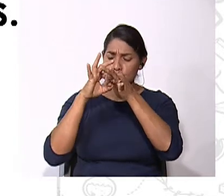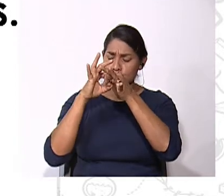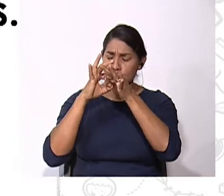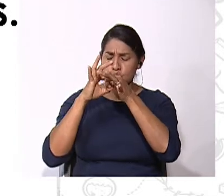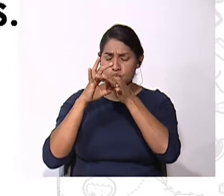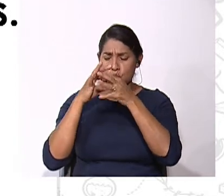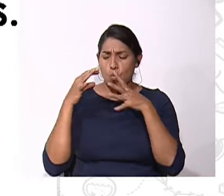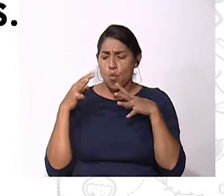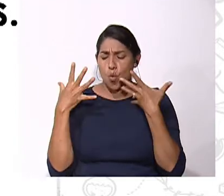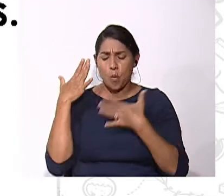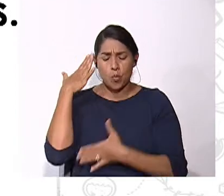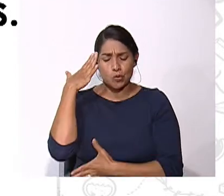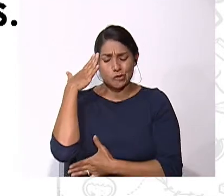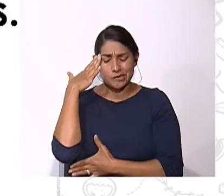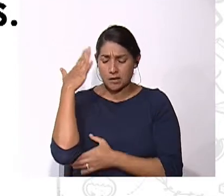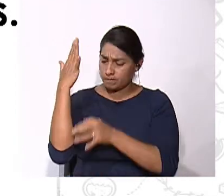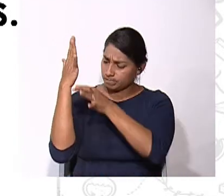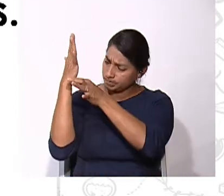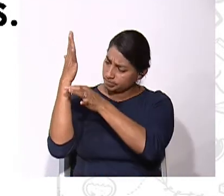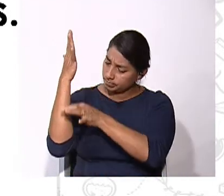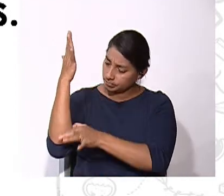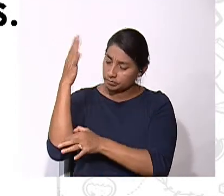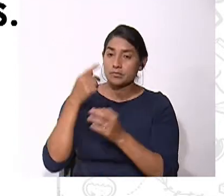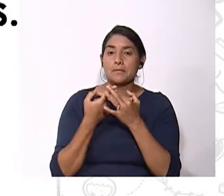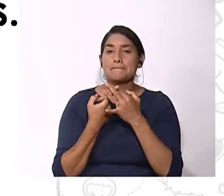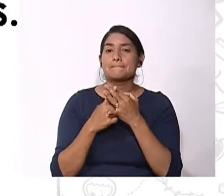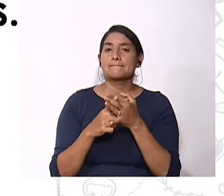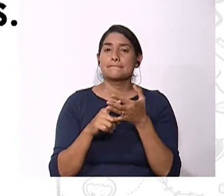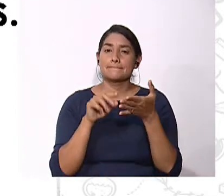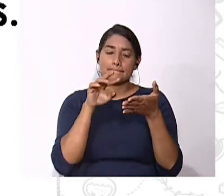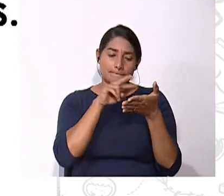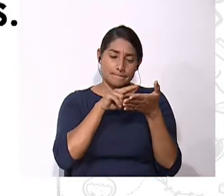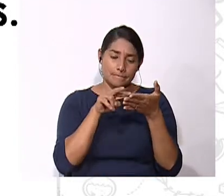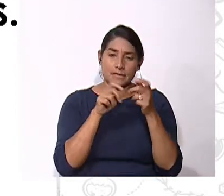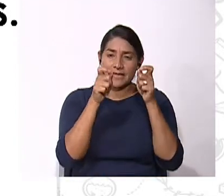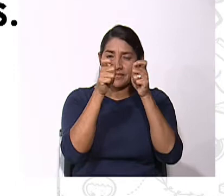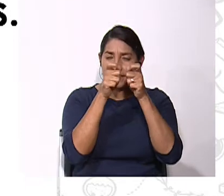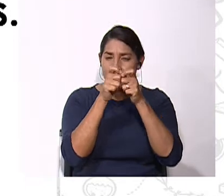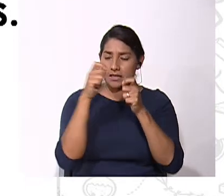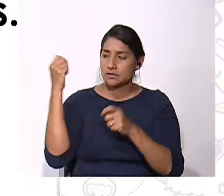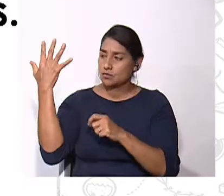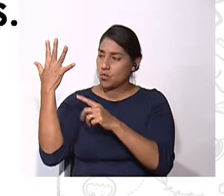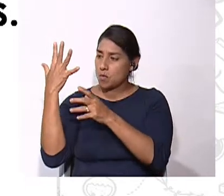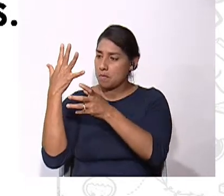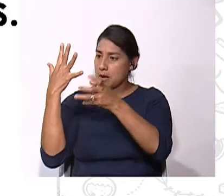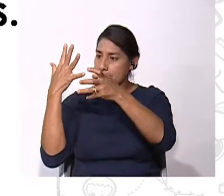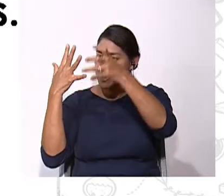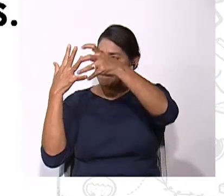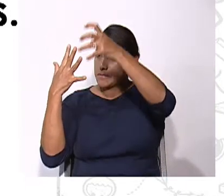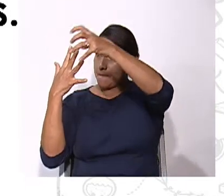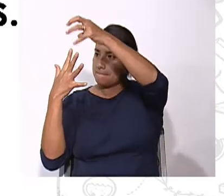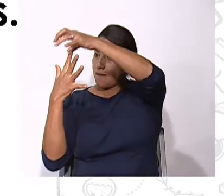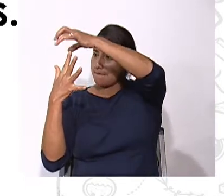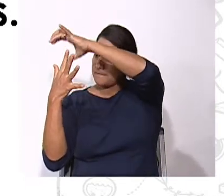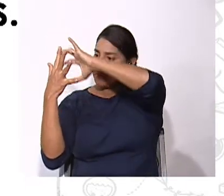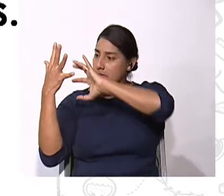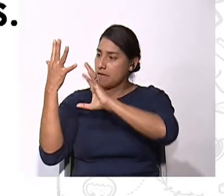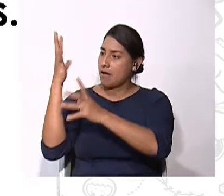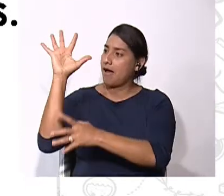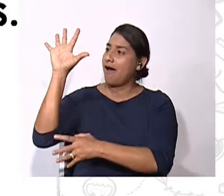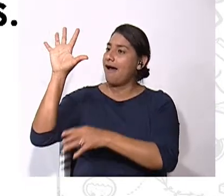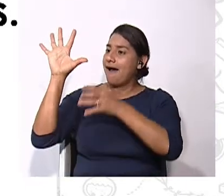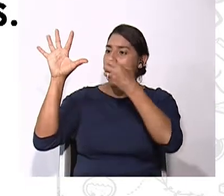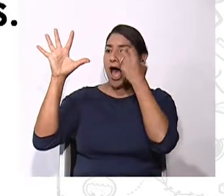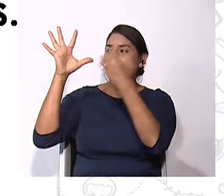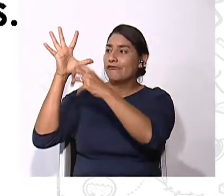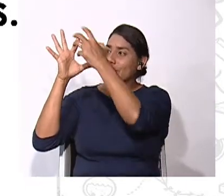el texto, yo voy a empezar a buscar en los detalles, o sea, en la copa de ese árbol para